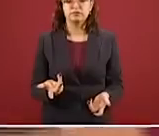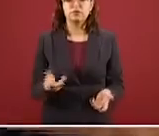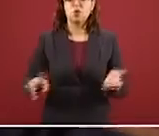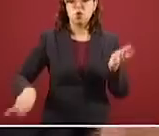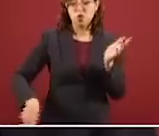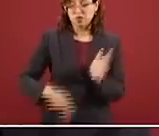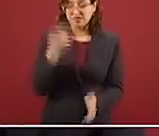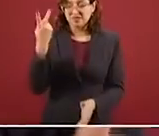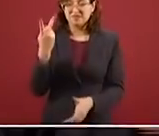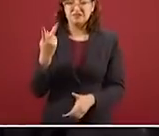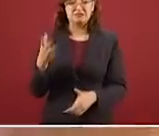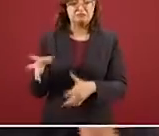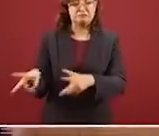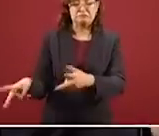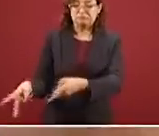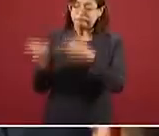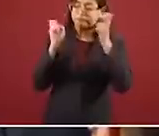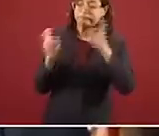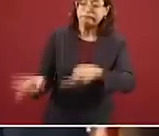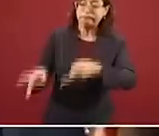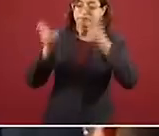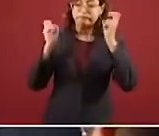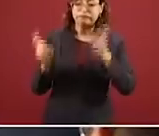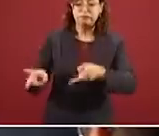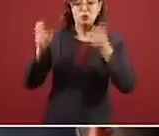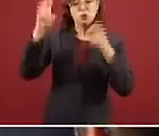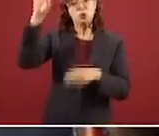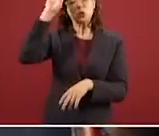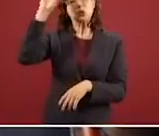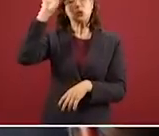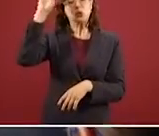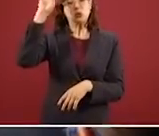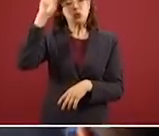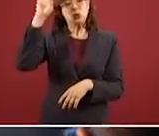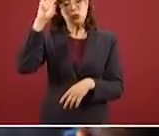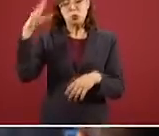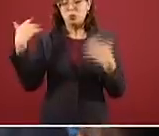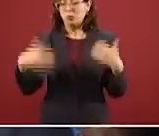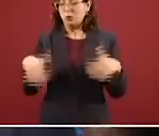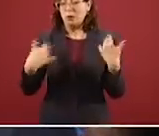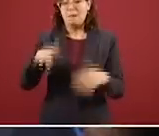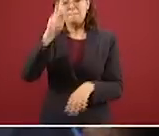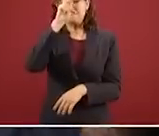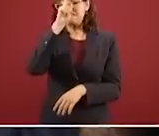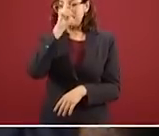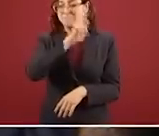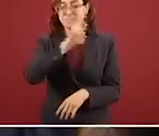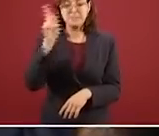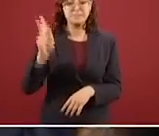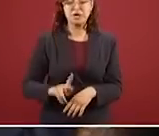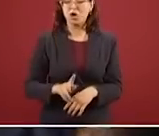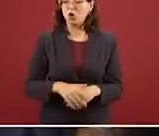repito, fue el saqueo más grande de la historia, mucho más que lo que se llevaron